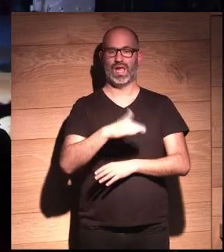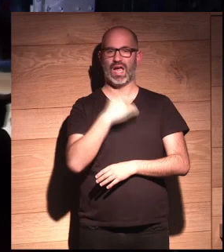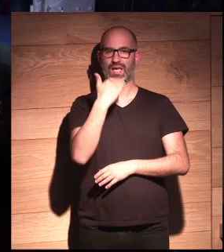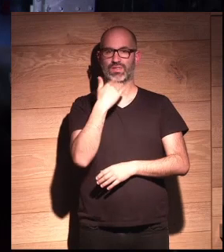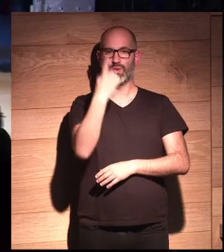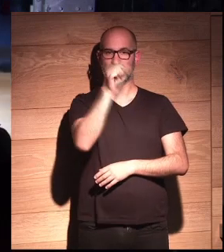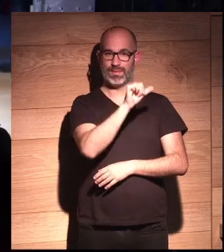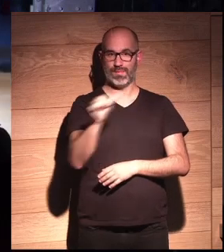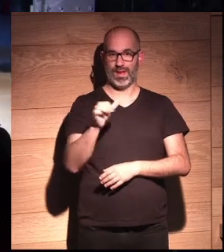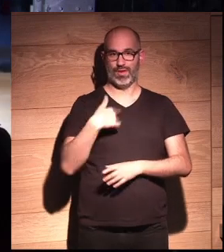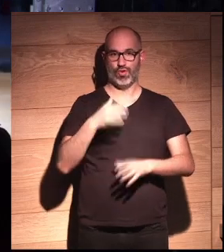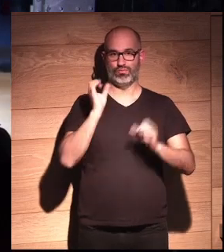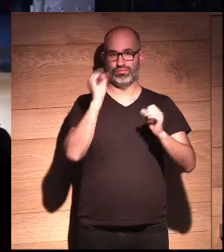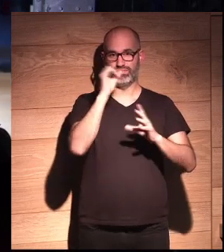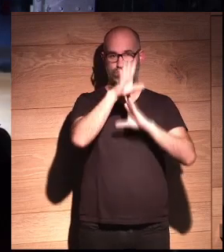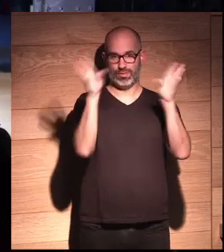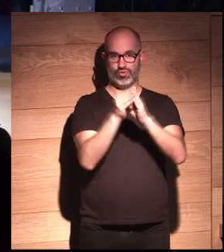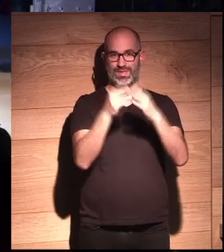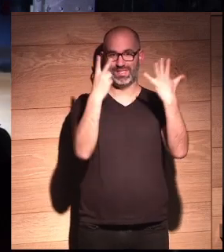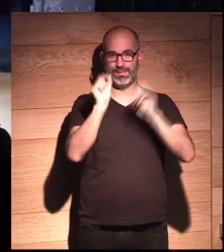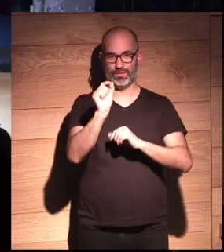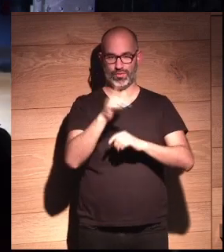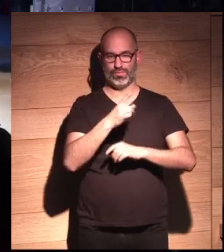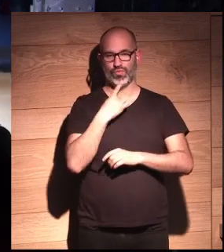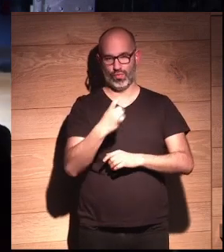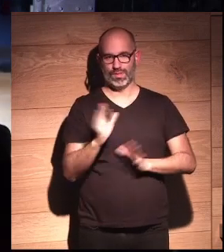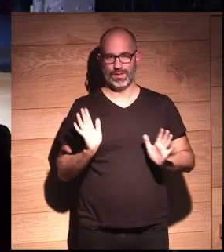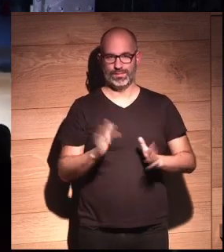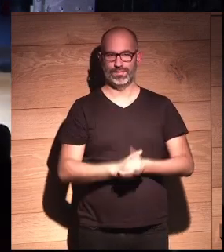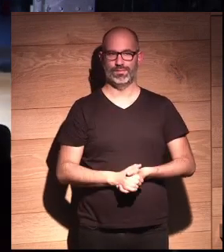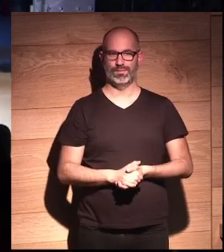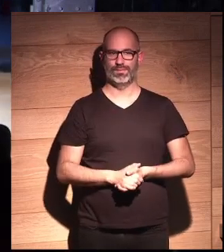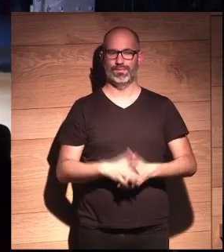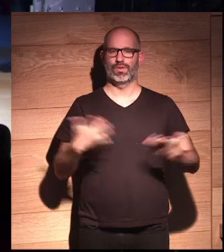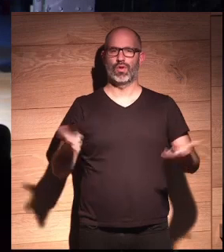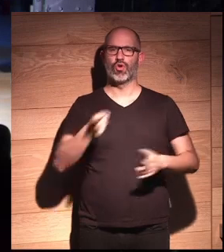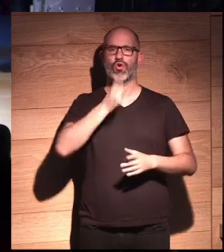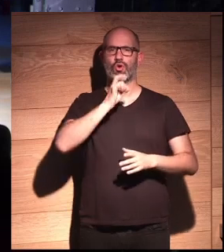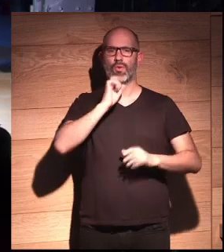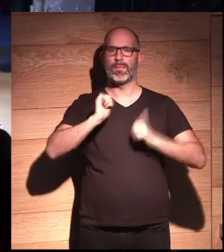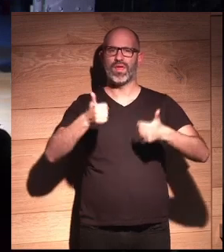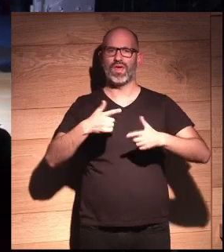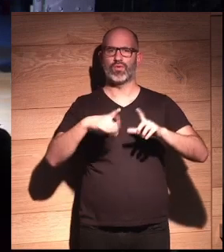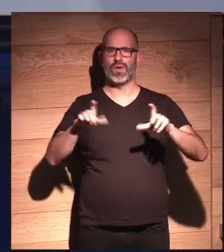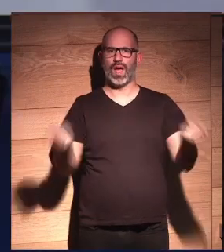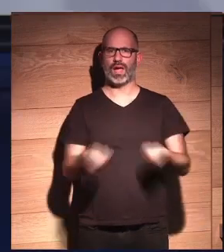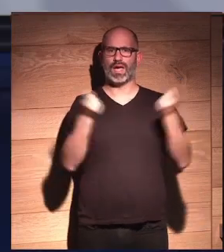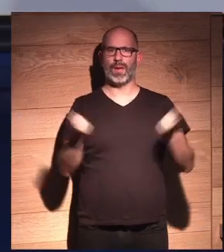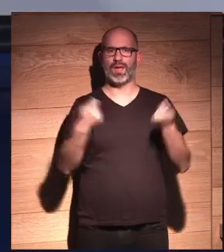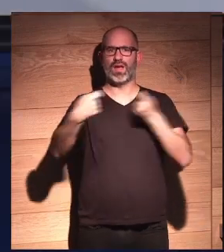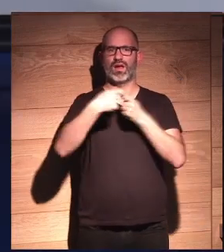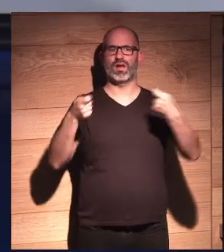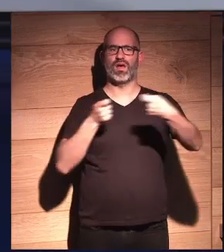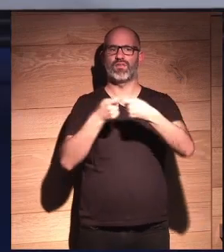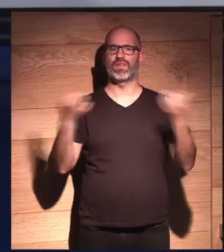semana en darla, en 7 minutos. O sea, lo que es muy complicado, ¿vale? ¿Cómo empezar una campaña de crowdfunding? Primero, ¿qué es un